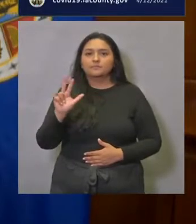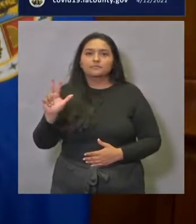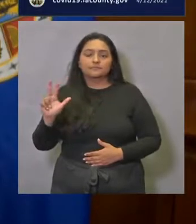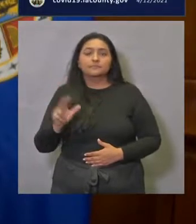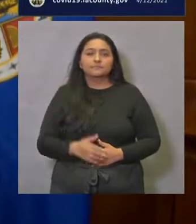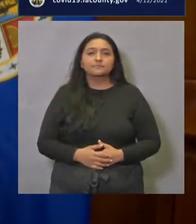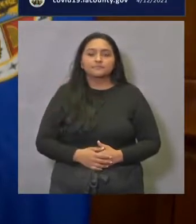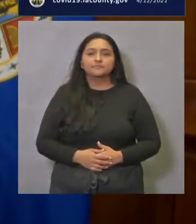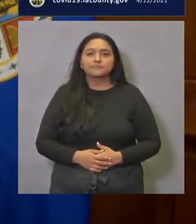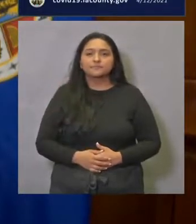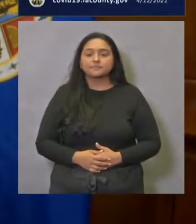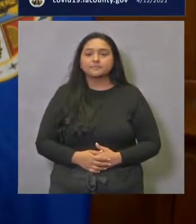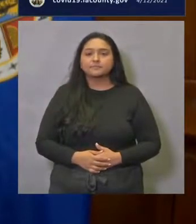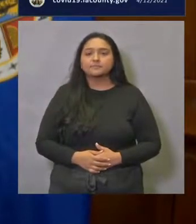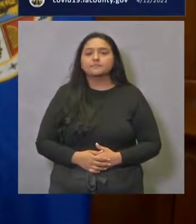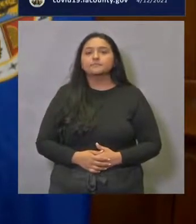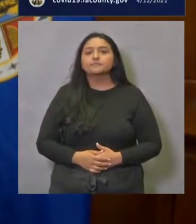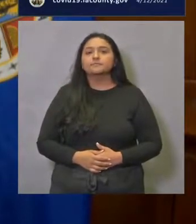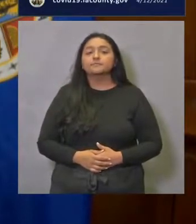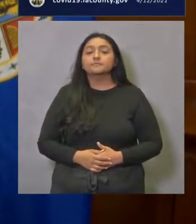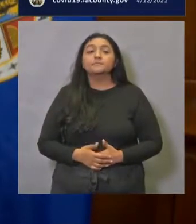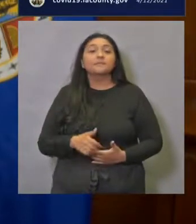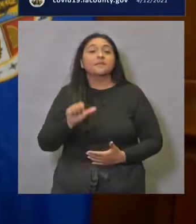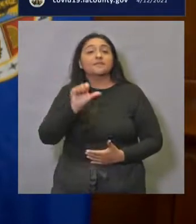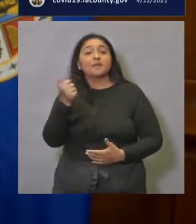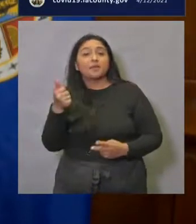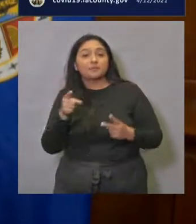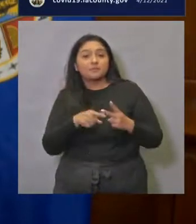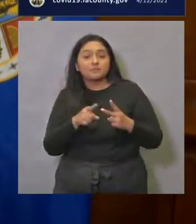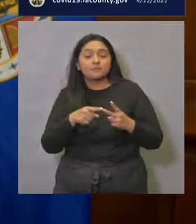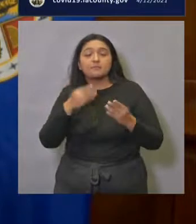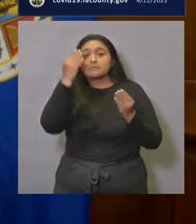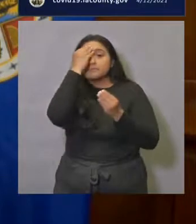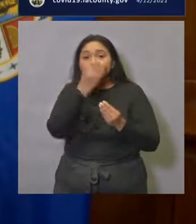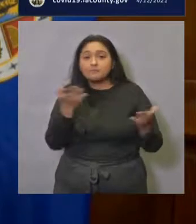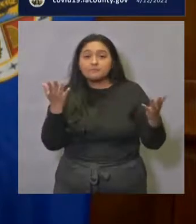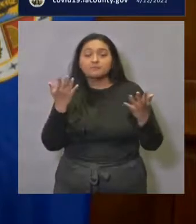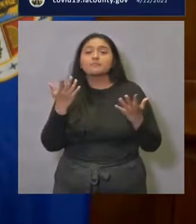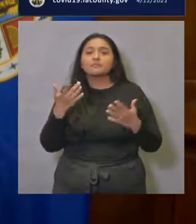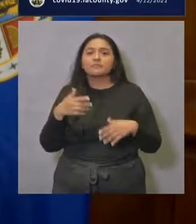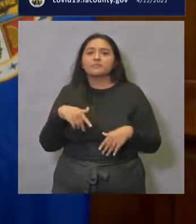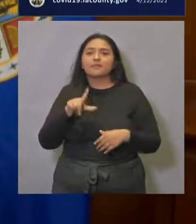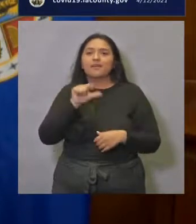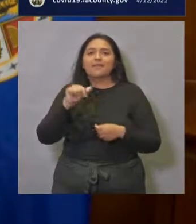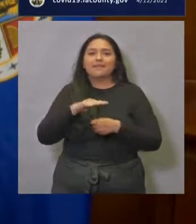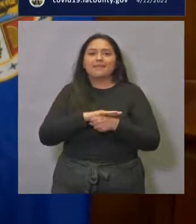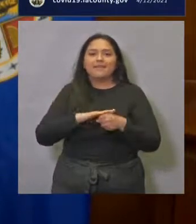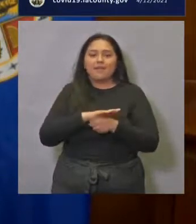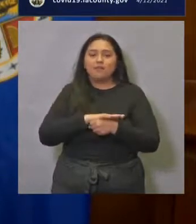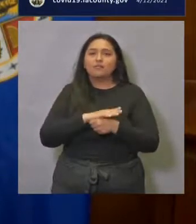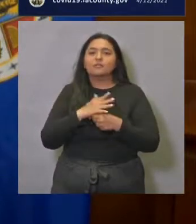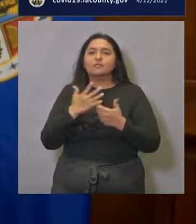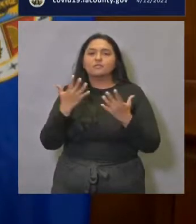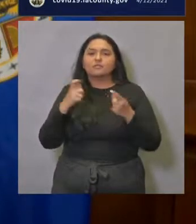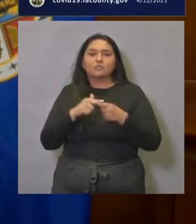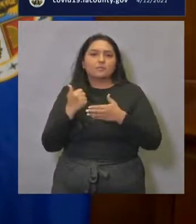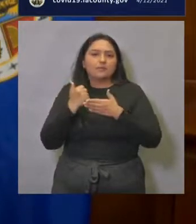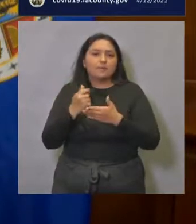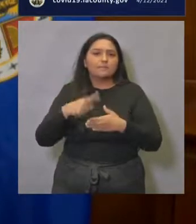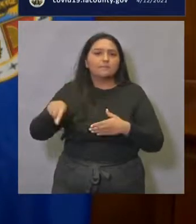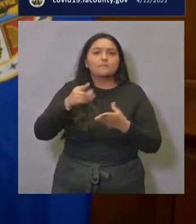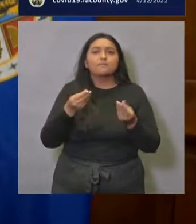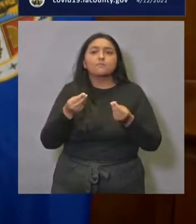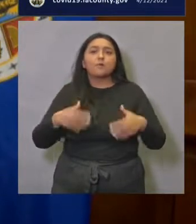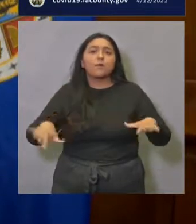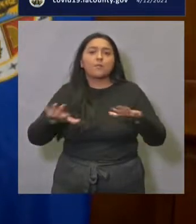844-684-6333. También les quiero compartir un recurso del condado que ayuda a propietarios a mantener sus propiedades.